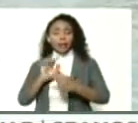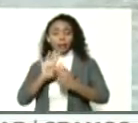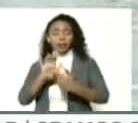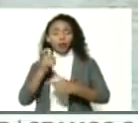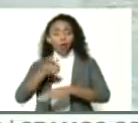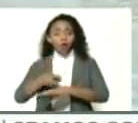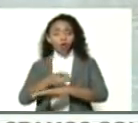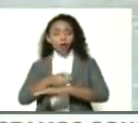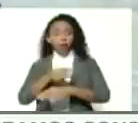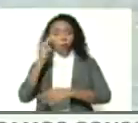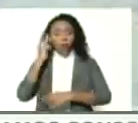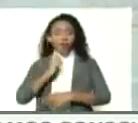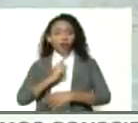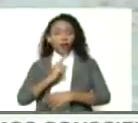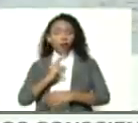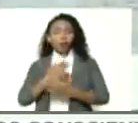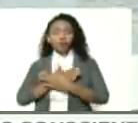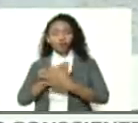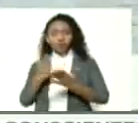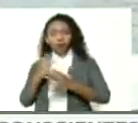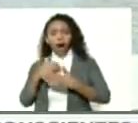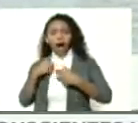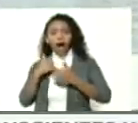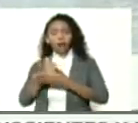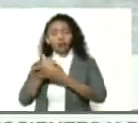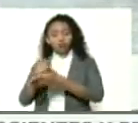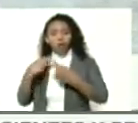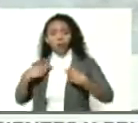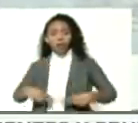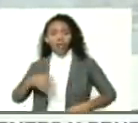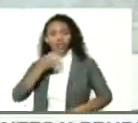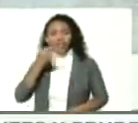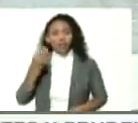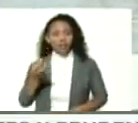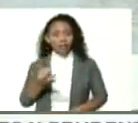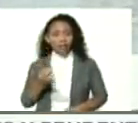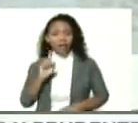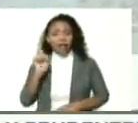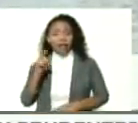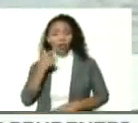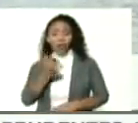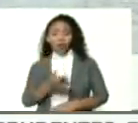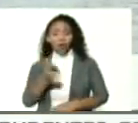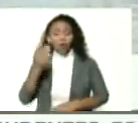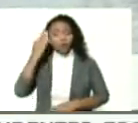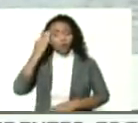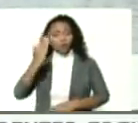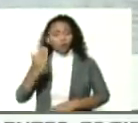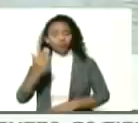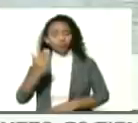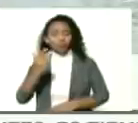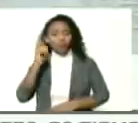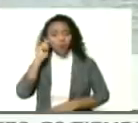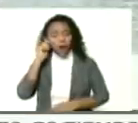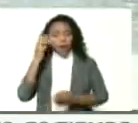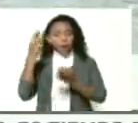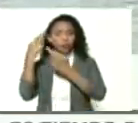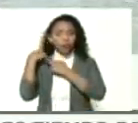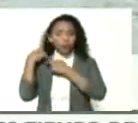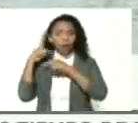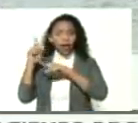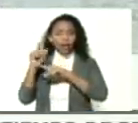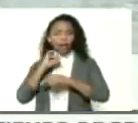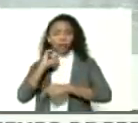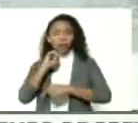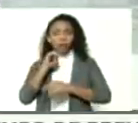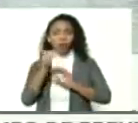gobierno bolivariano brinda ayuda humanitaria de verdad. Así lo destacó la almirante en jefa Carmen Meléndez. Con esta